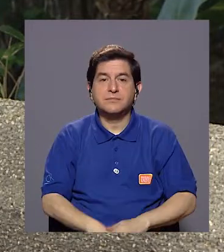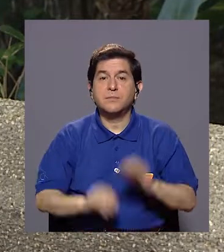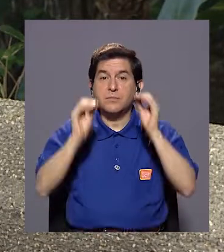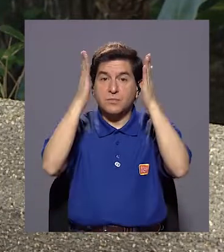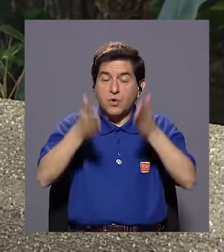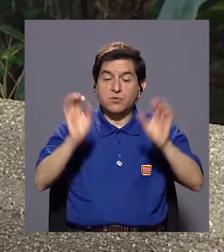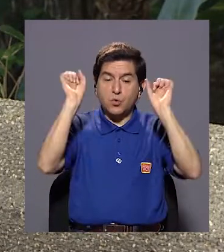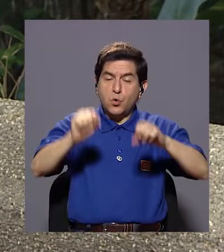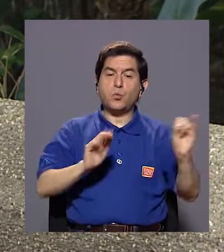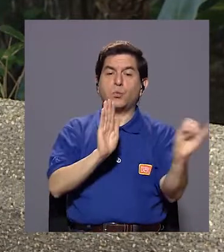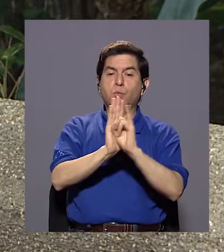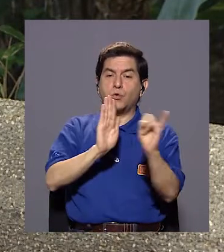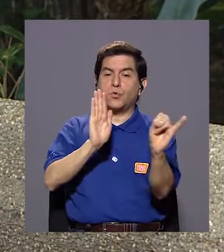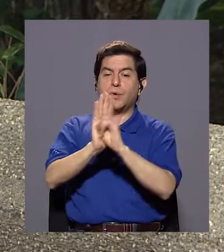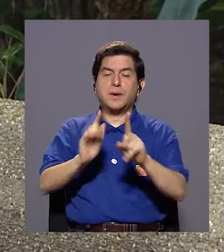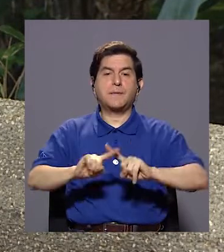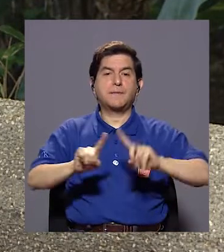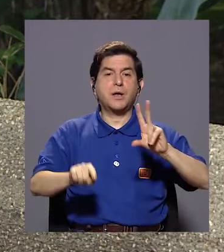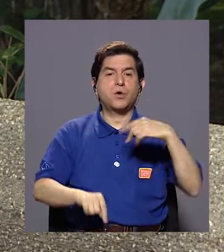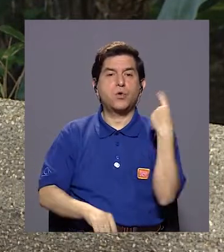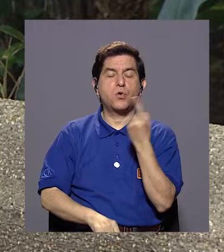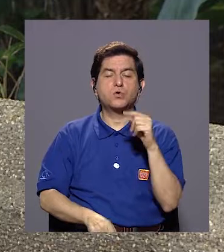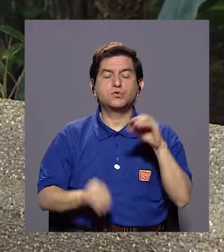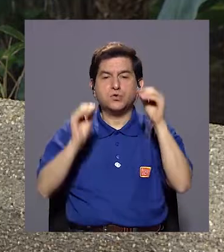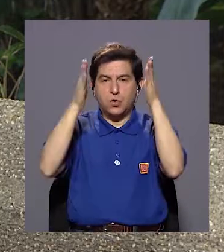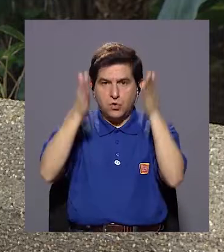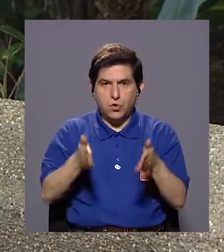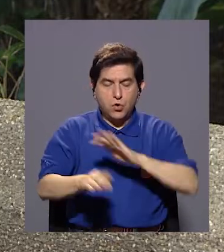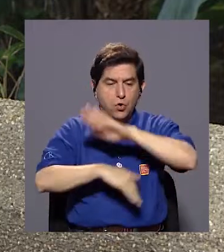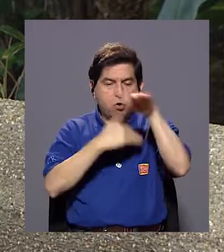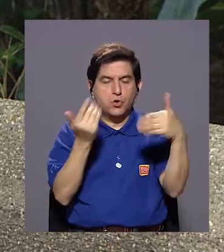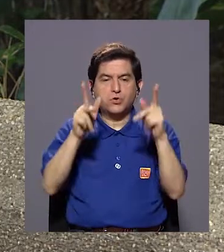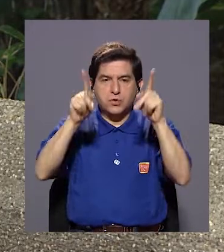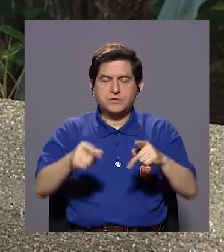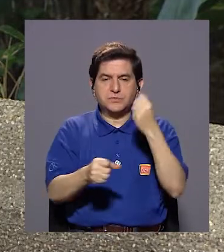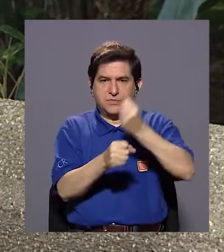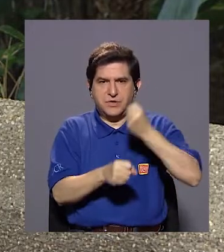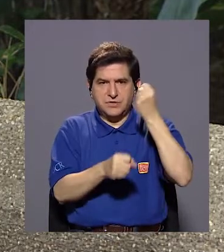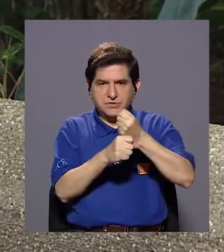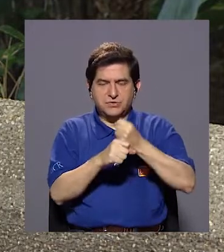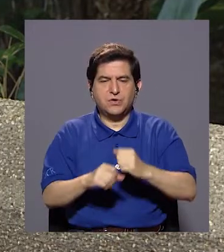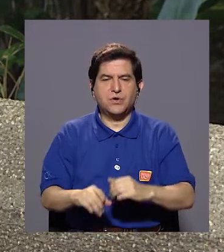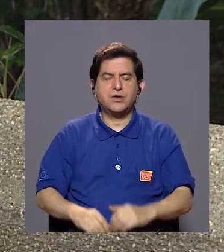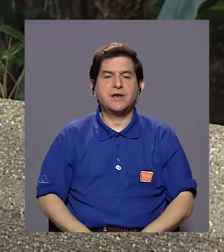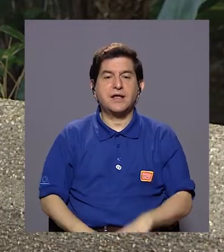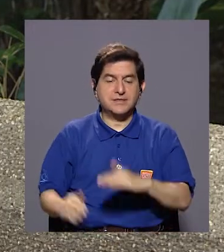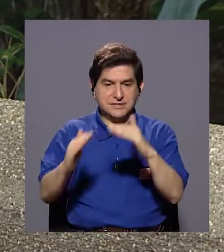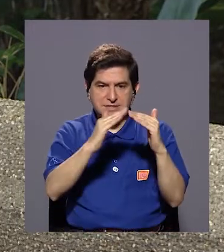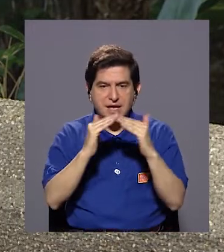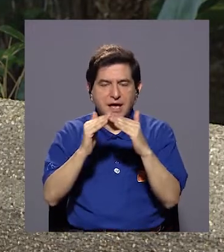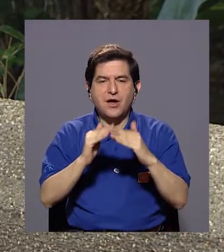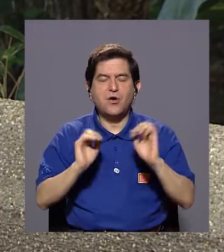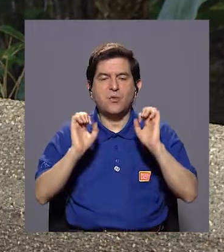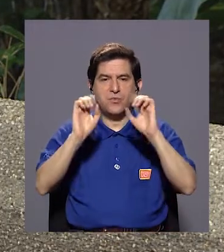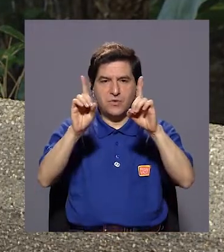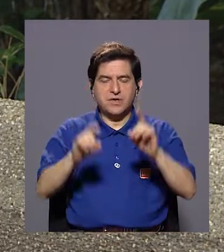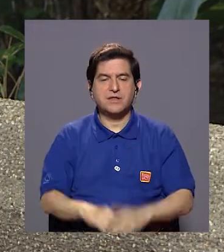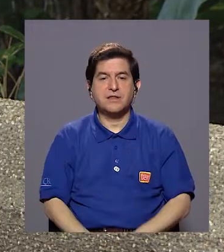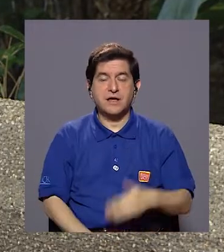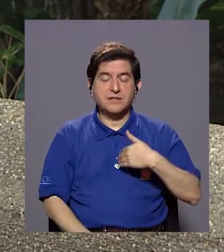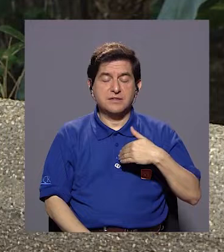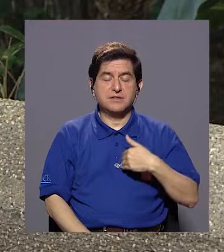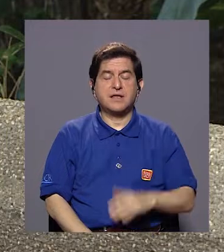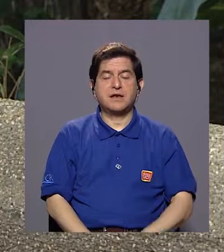los docentes puedan identificar, pero no solo los docentes, sino todos los que trabajan en la comunidad educativa, porque, digamos, tenemos